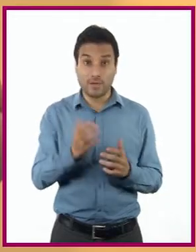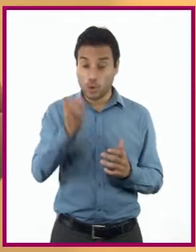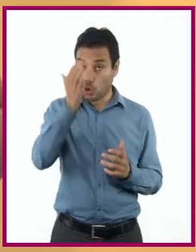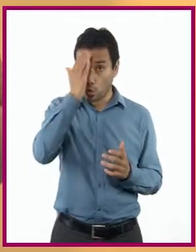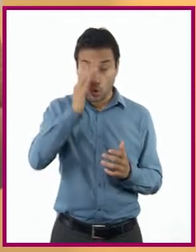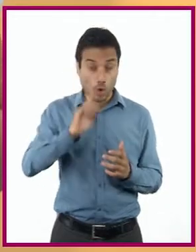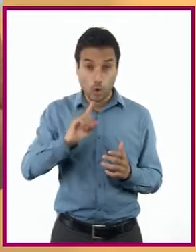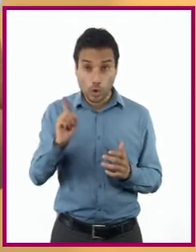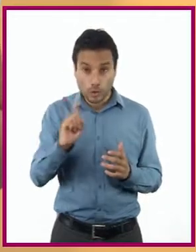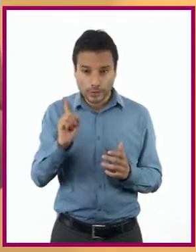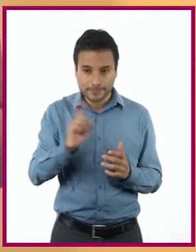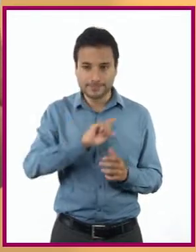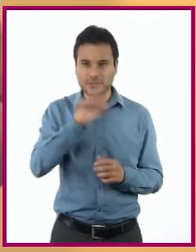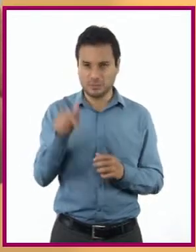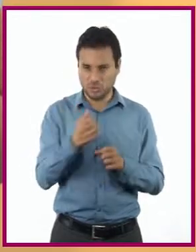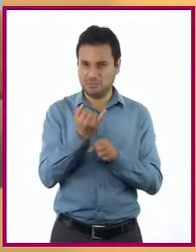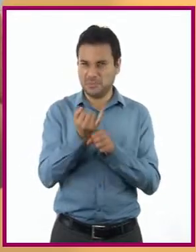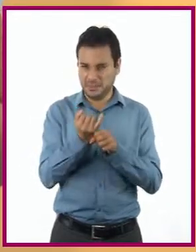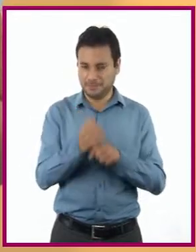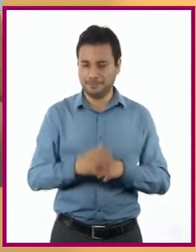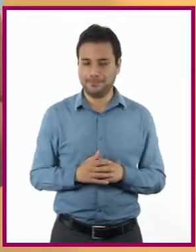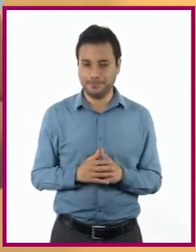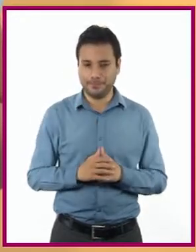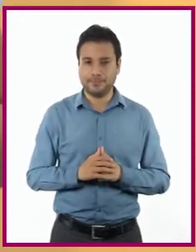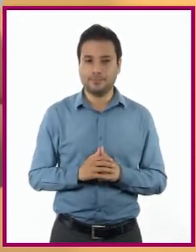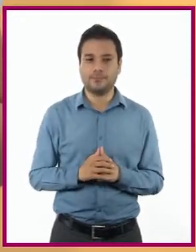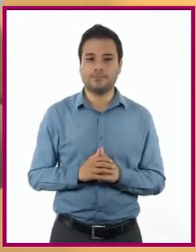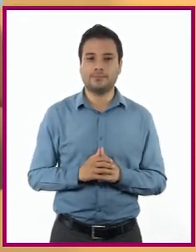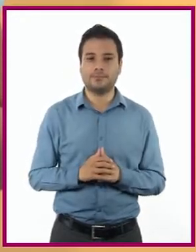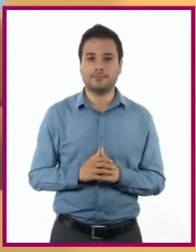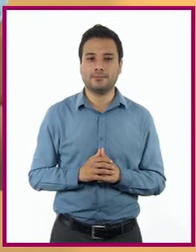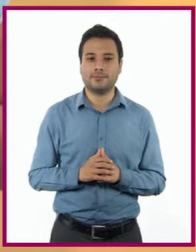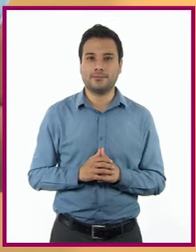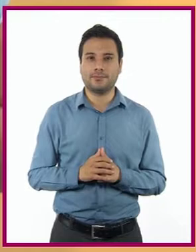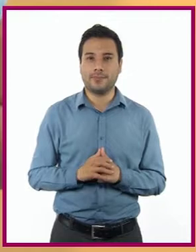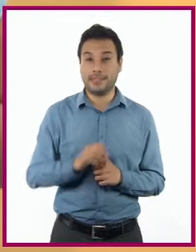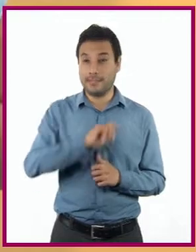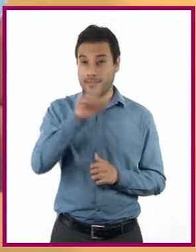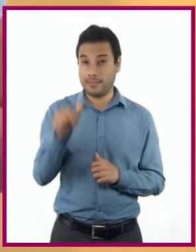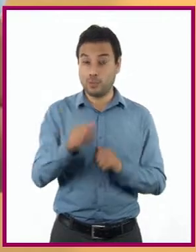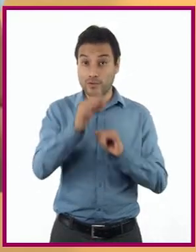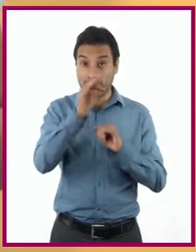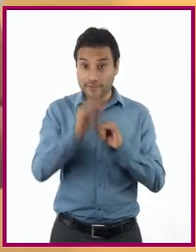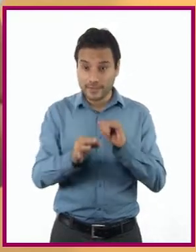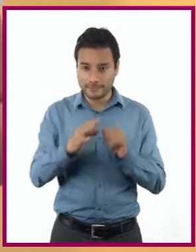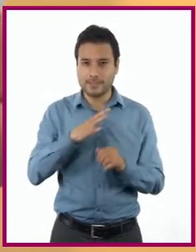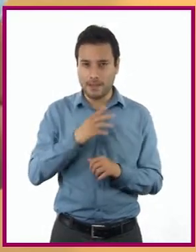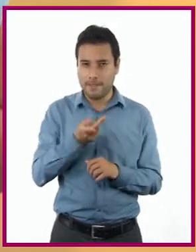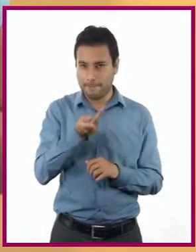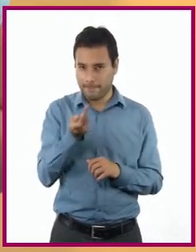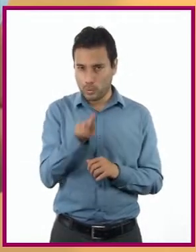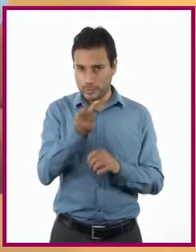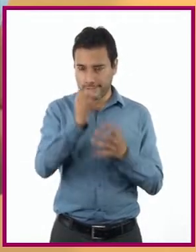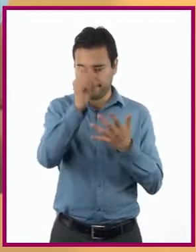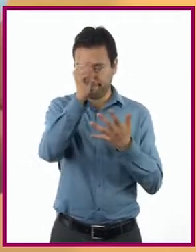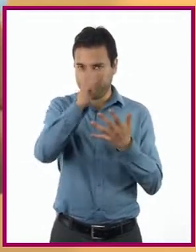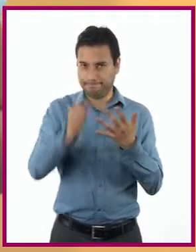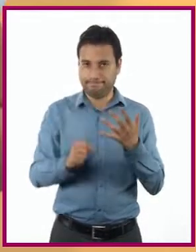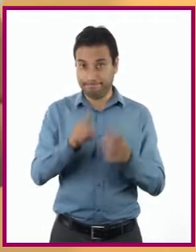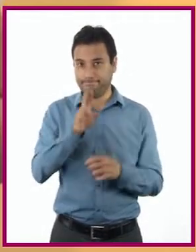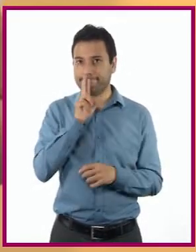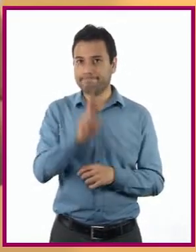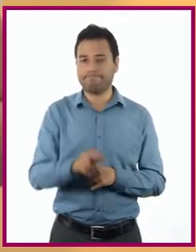puedan investigar después. Luego van a contestar unas breves preguntas que se les presentarán al final de la